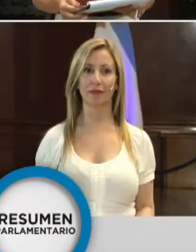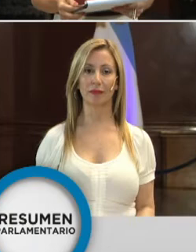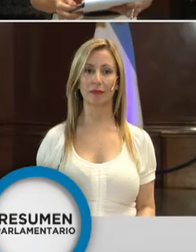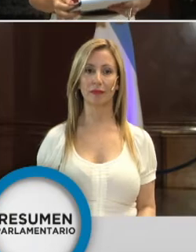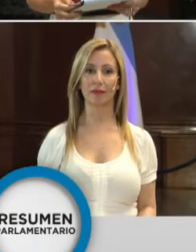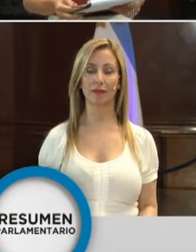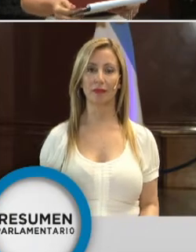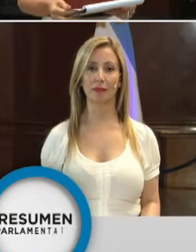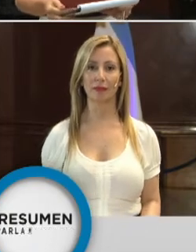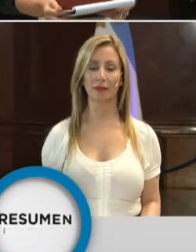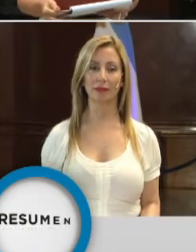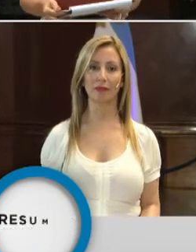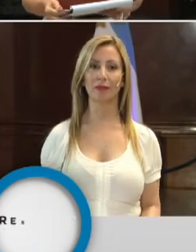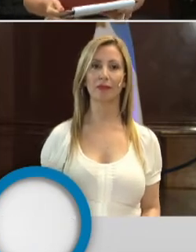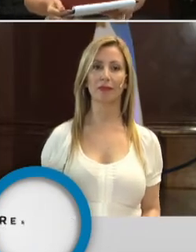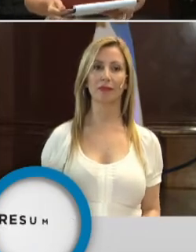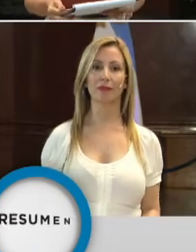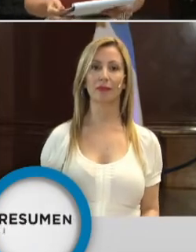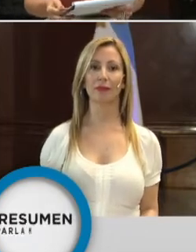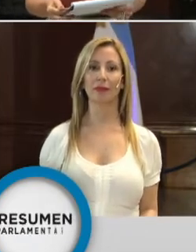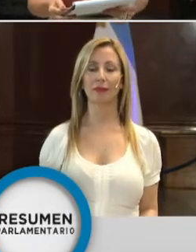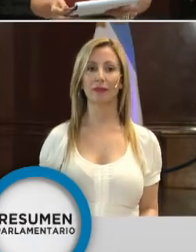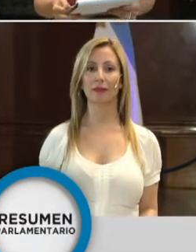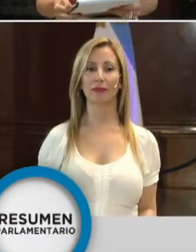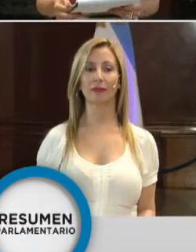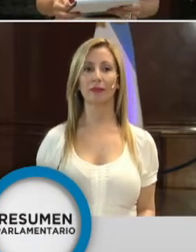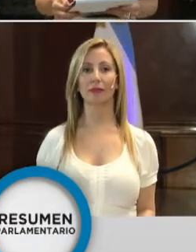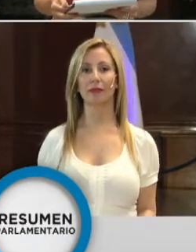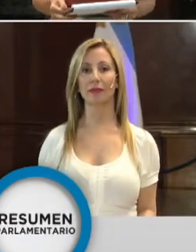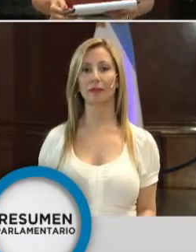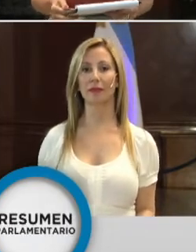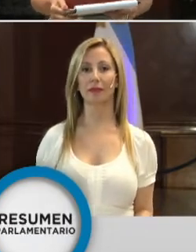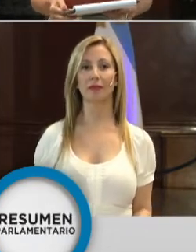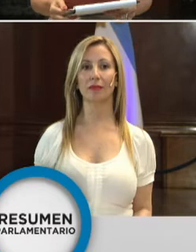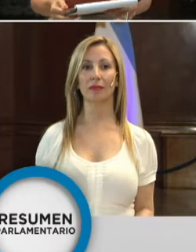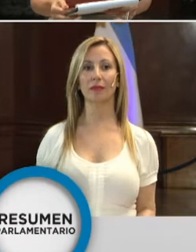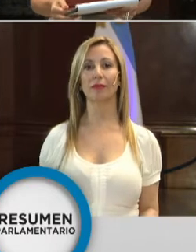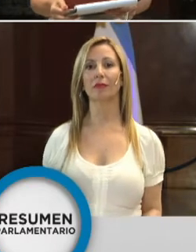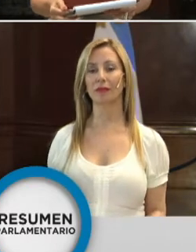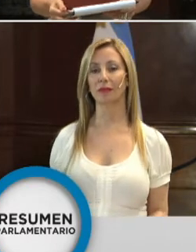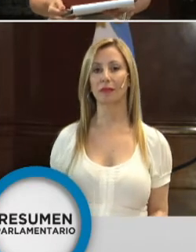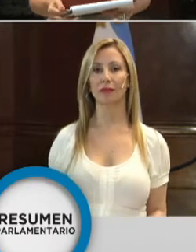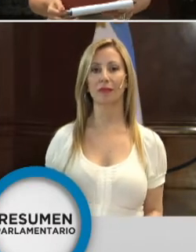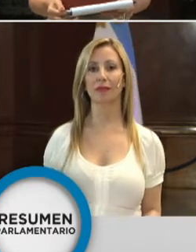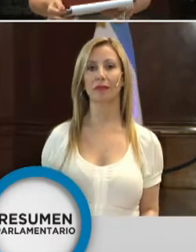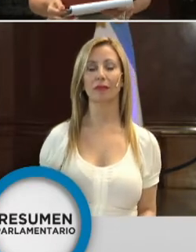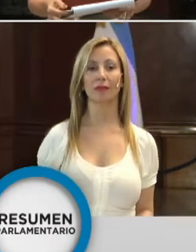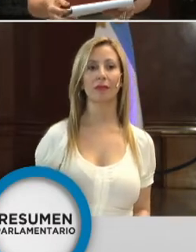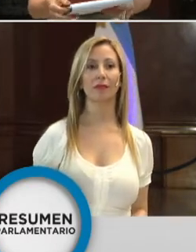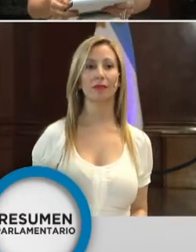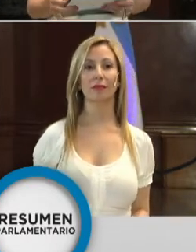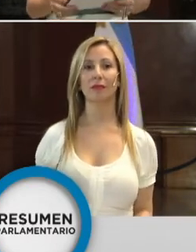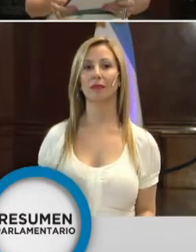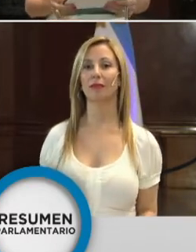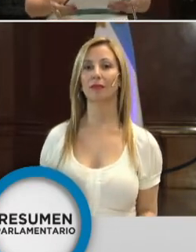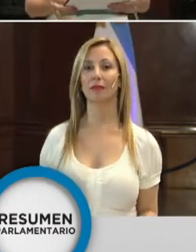de estos temas, de cómo Misiones cuida y protege la selva misionera, que es denominado el